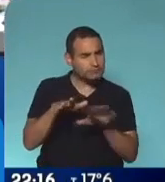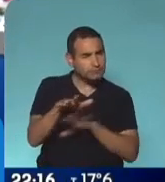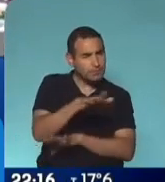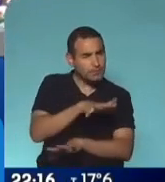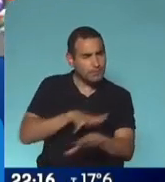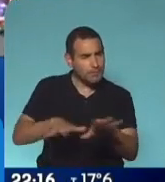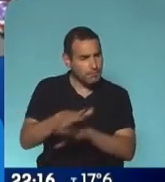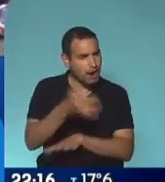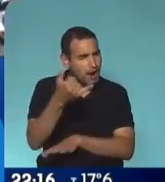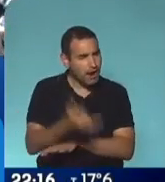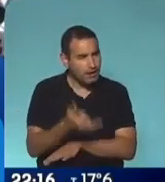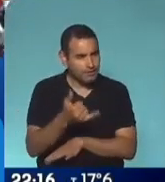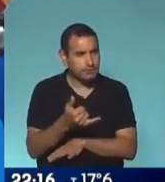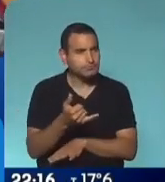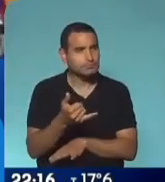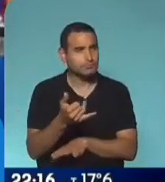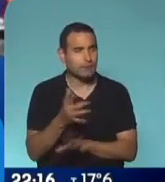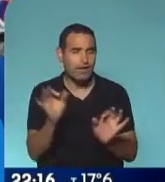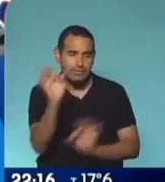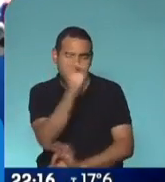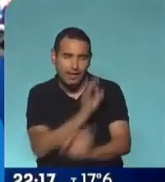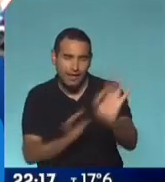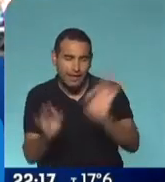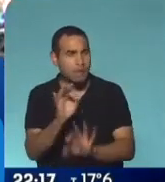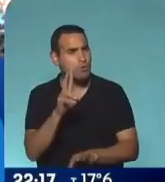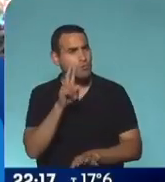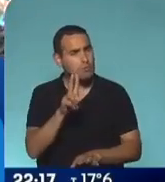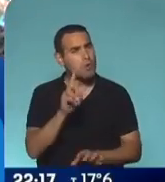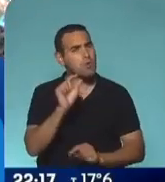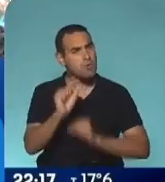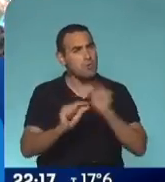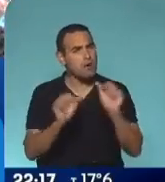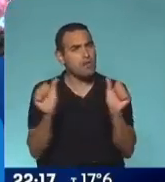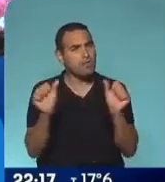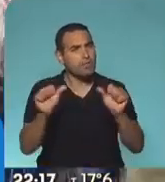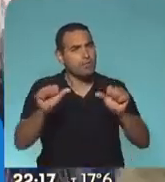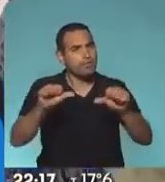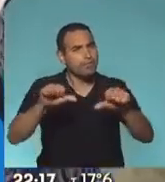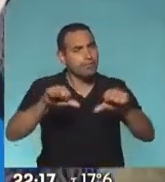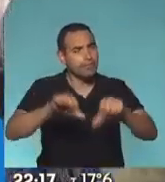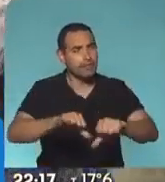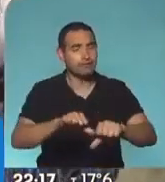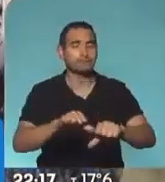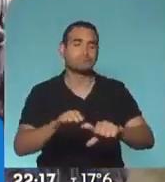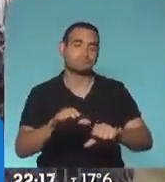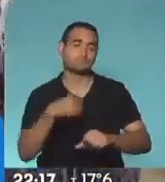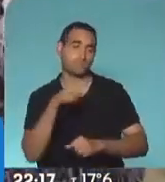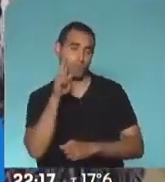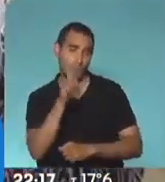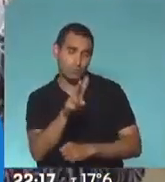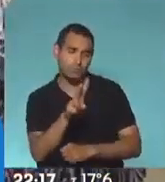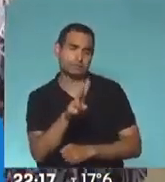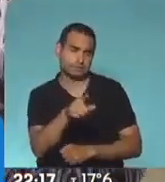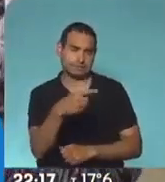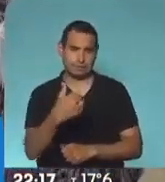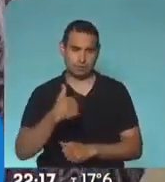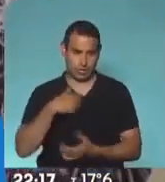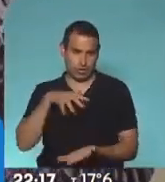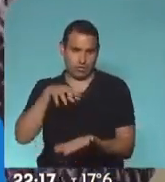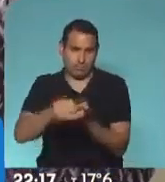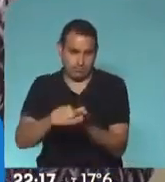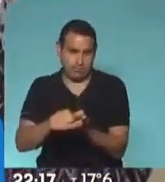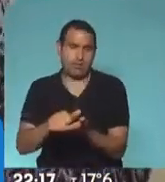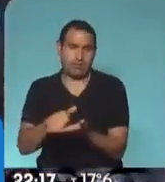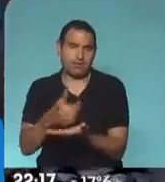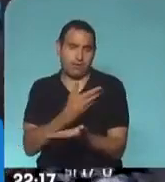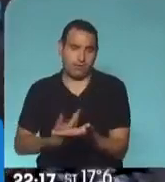lo que podría ver es una especie de desmoronamiento que también hay que mencionar, ¿no? Más allá de que uno condena efectivamente el golpe, lo que de